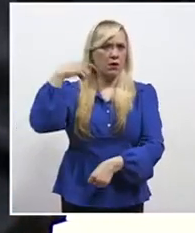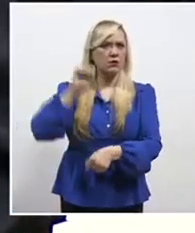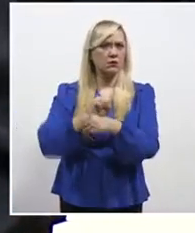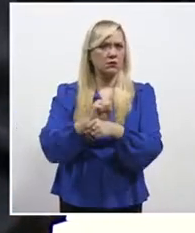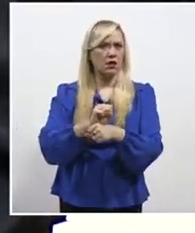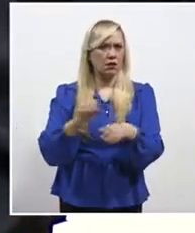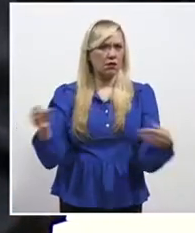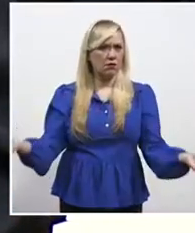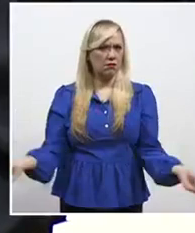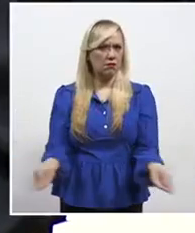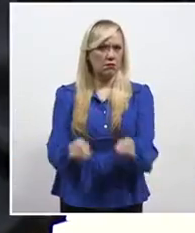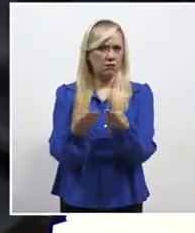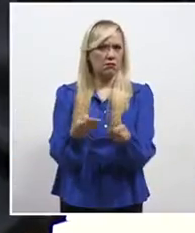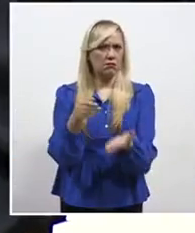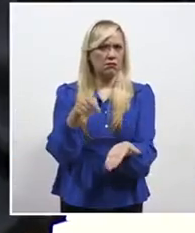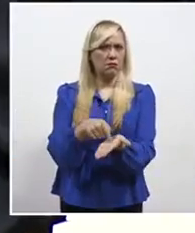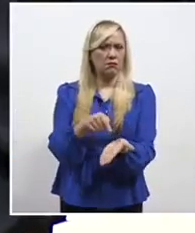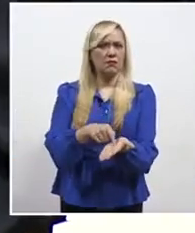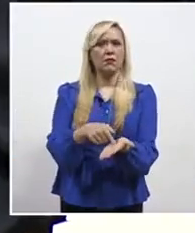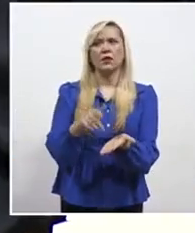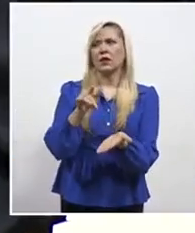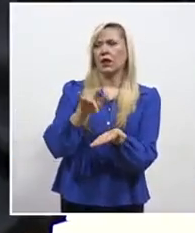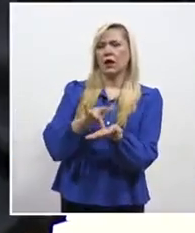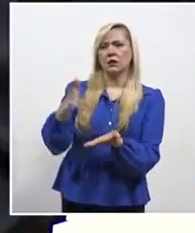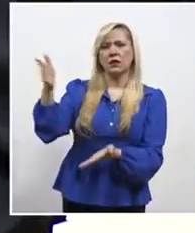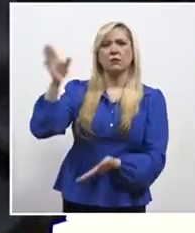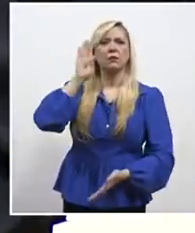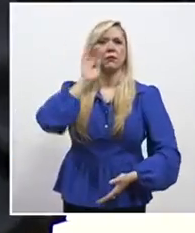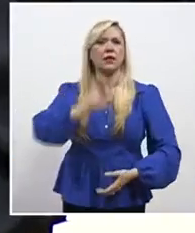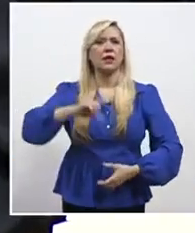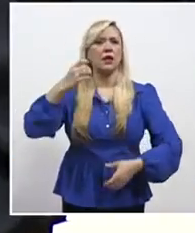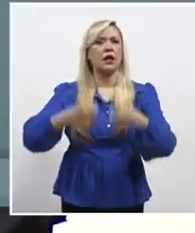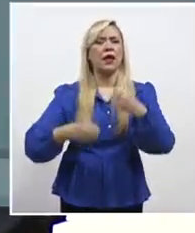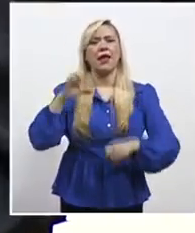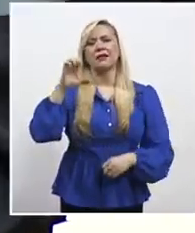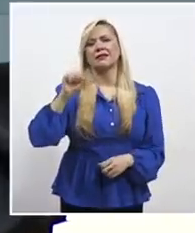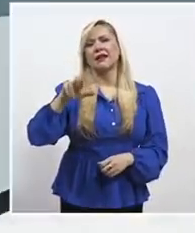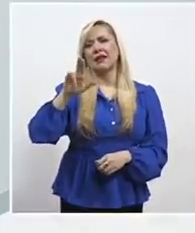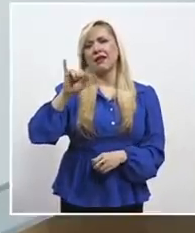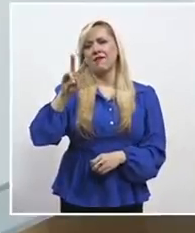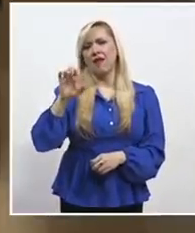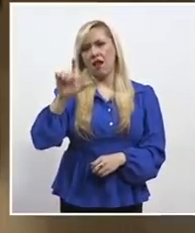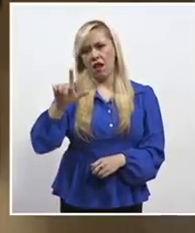un asunto bajo la ponencia de la ministra Esquivel Moza.